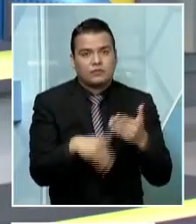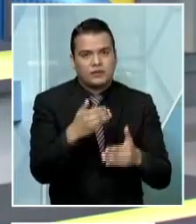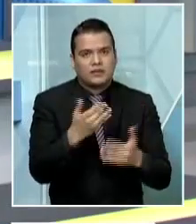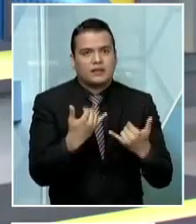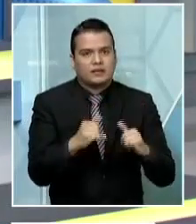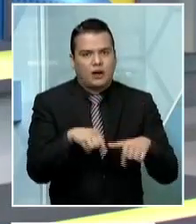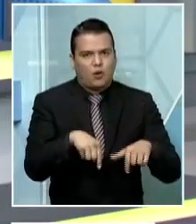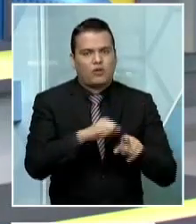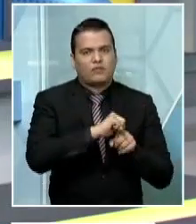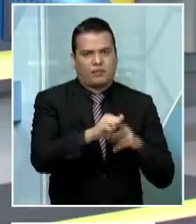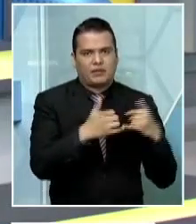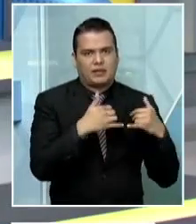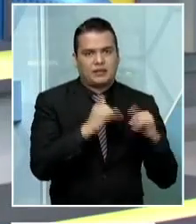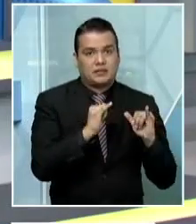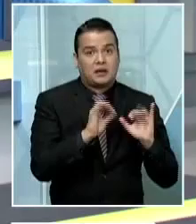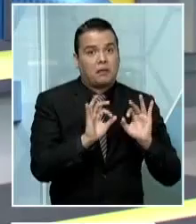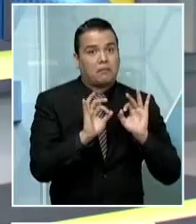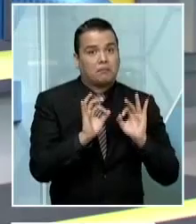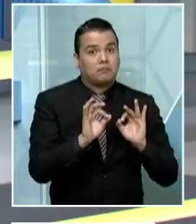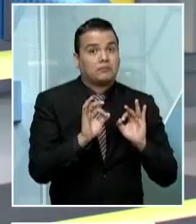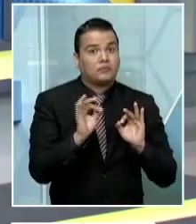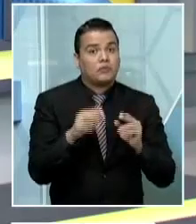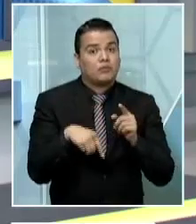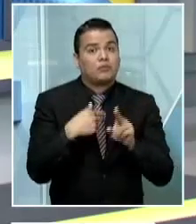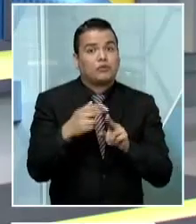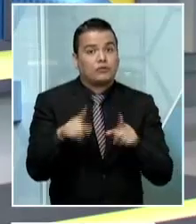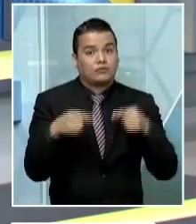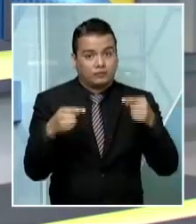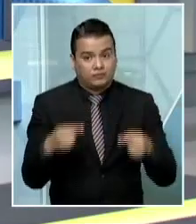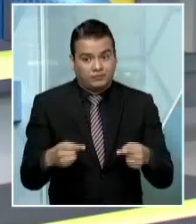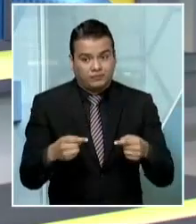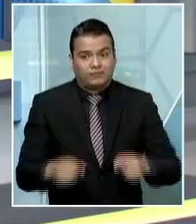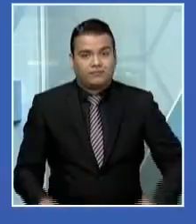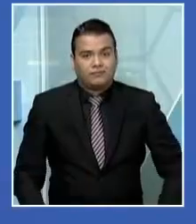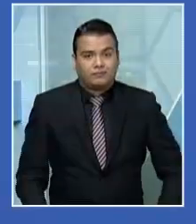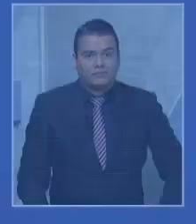a prácticas con todos los protocolos. Tiene un zonal nacional en Bogotá.